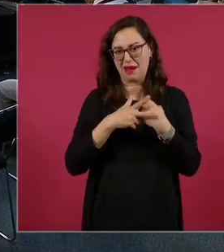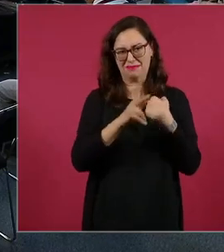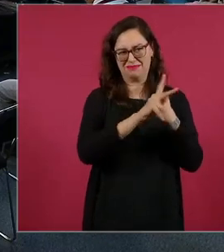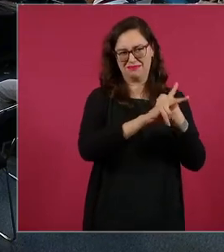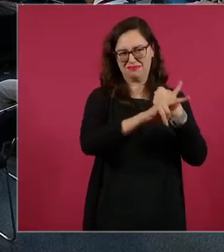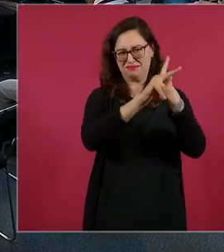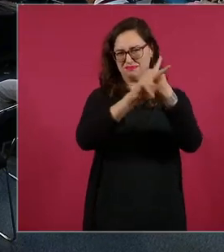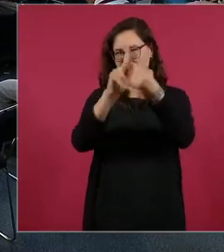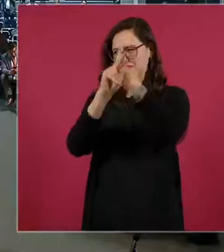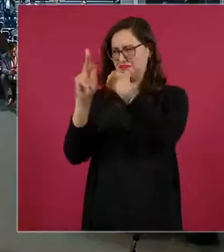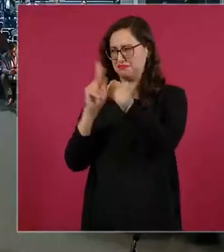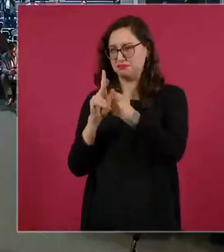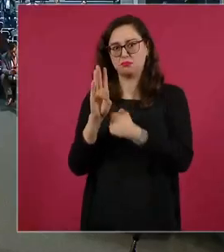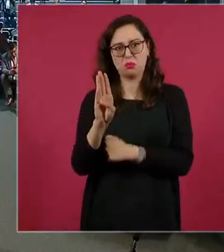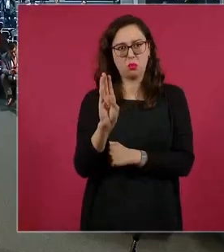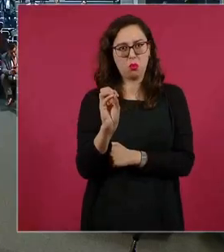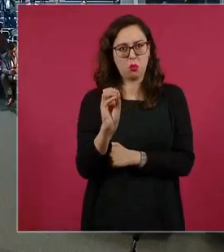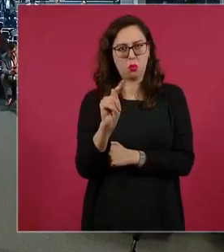Holanda